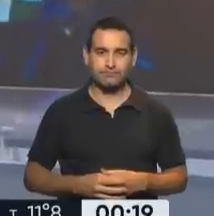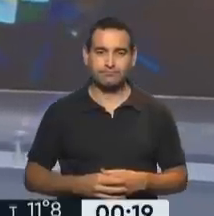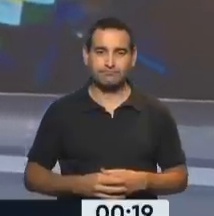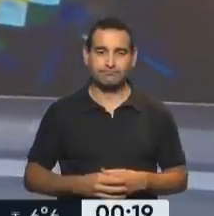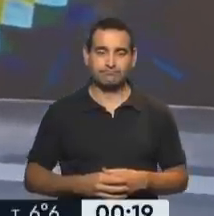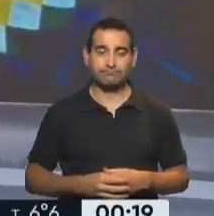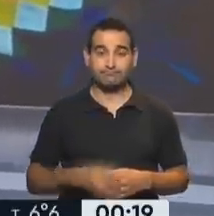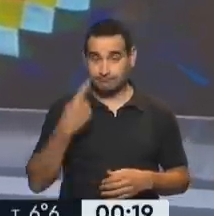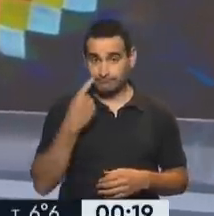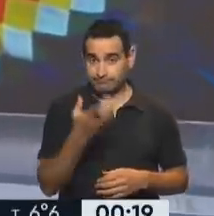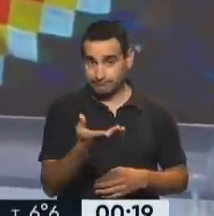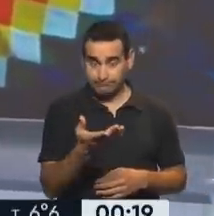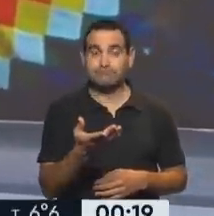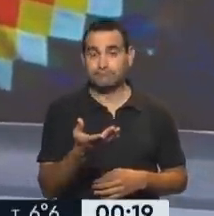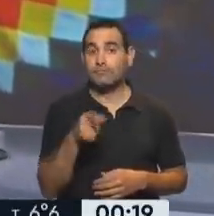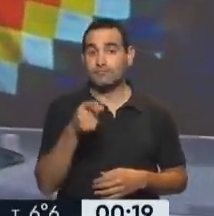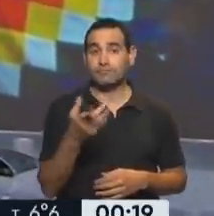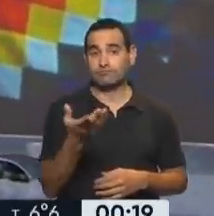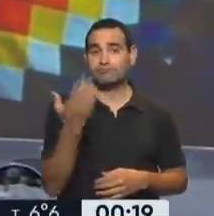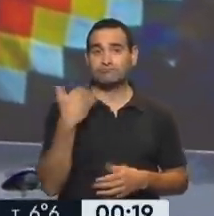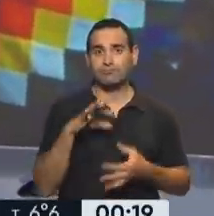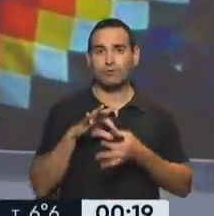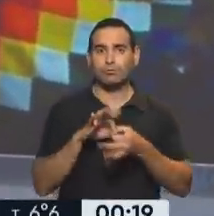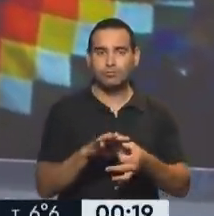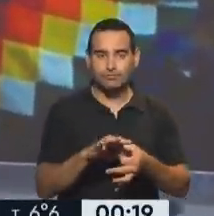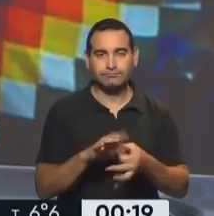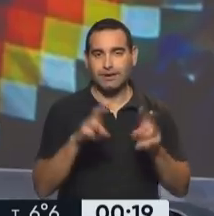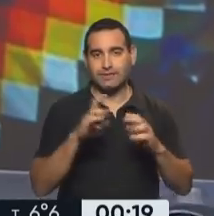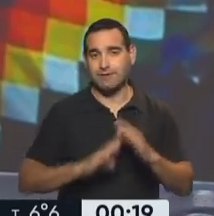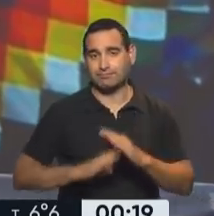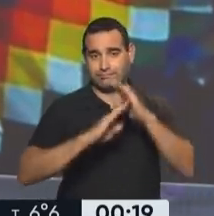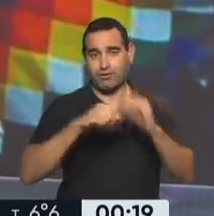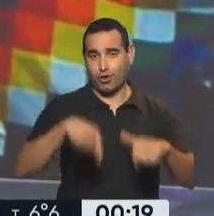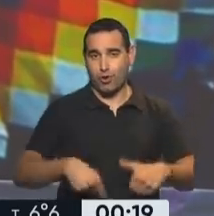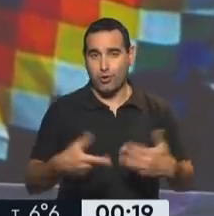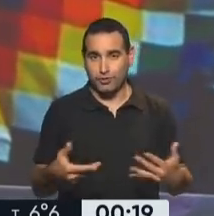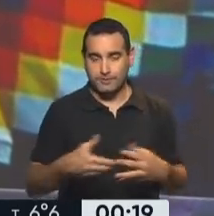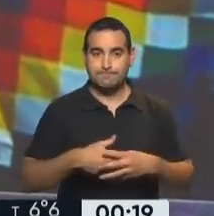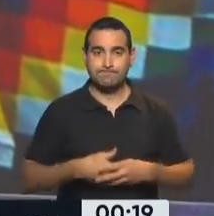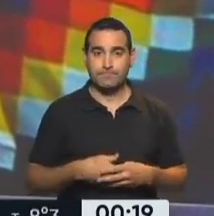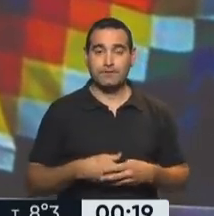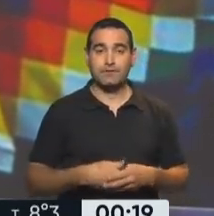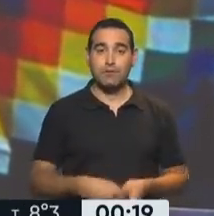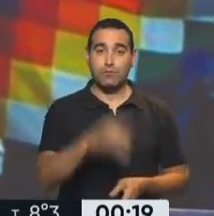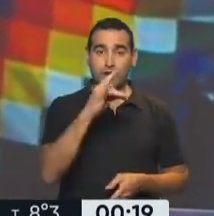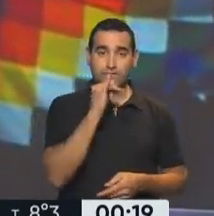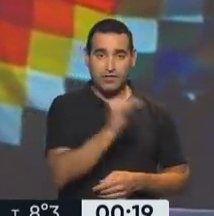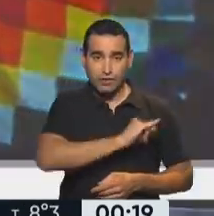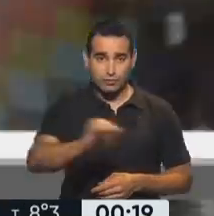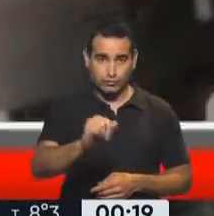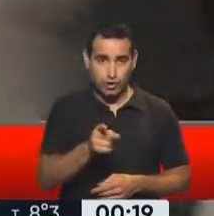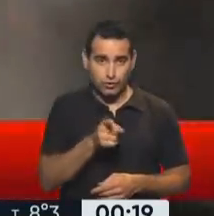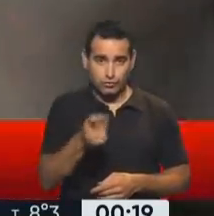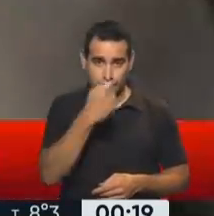Bueno, allí está, recordamos, todo esto está vinculado con uno de los temas centrales de esta jornada, que es la denuncia de Bolivia